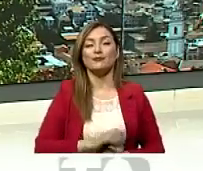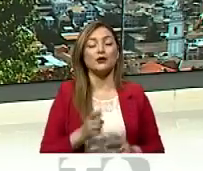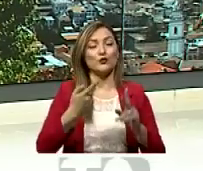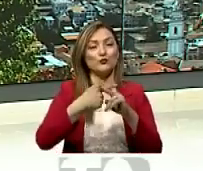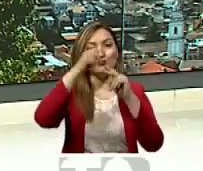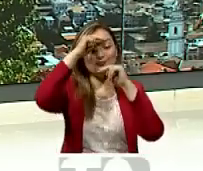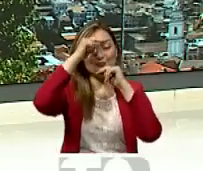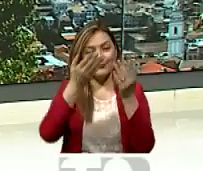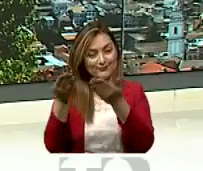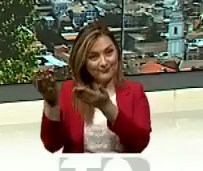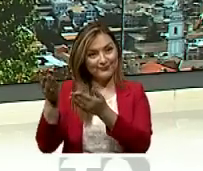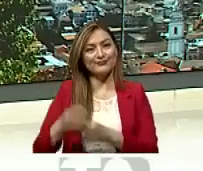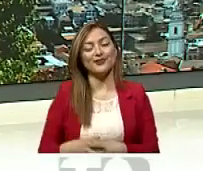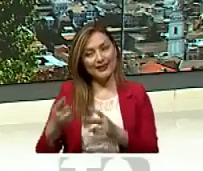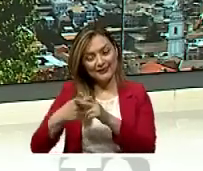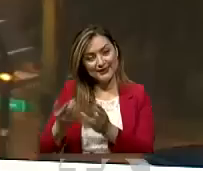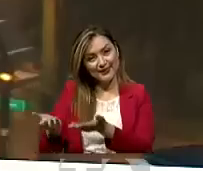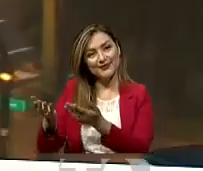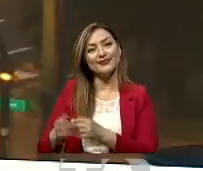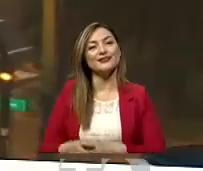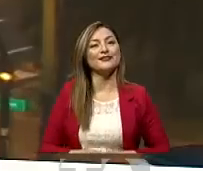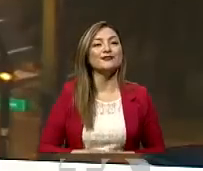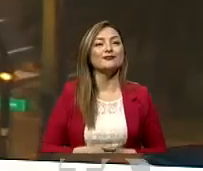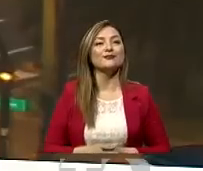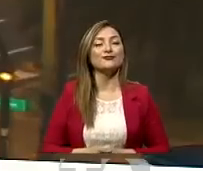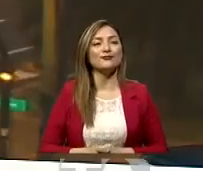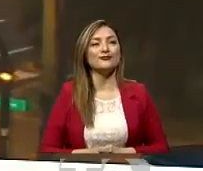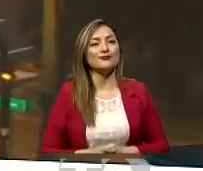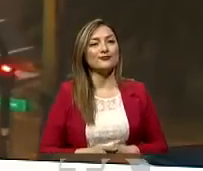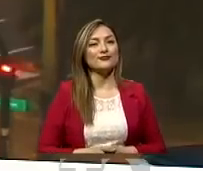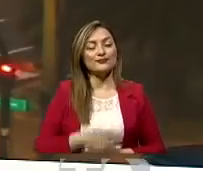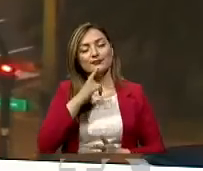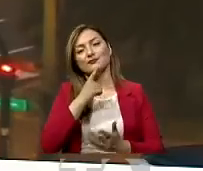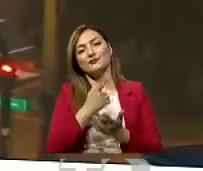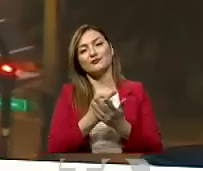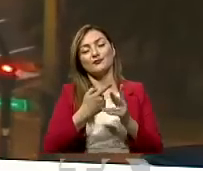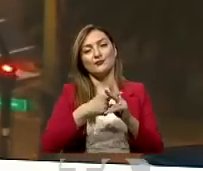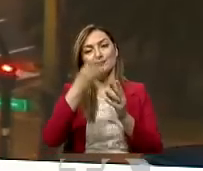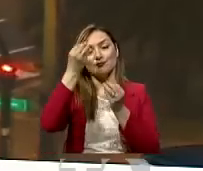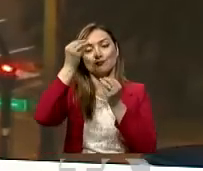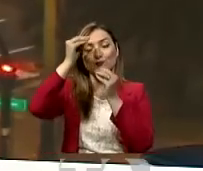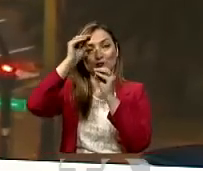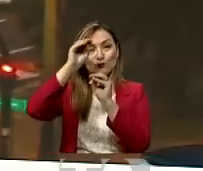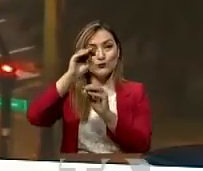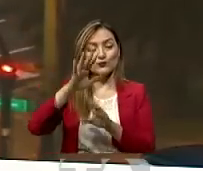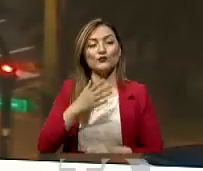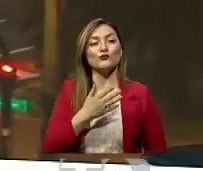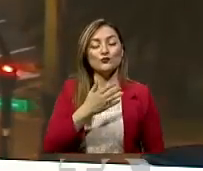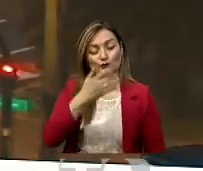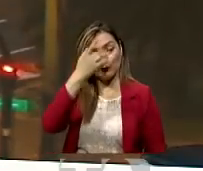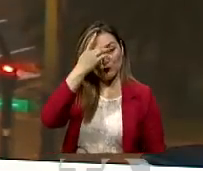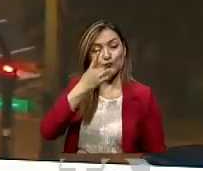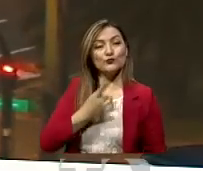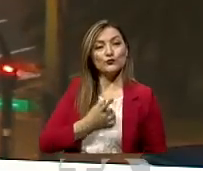las noticias. Steffi, tú continúas. Así es, Isa, e iniciamos contándoles que por resolución de la Agencia Nacional